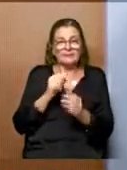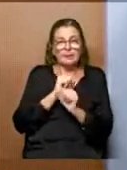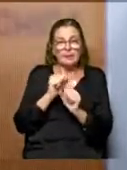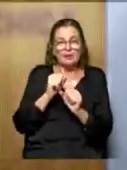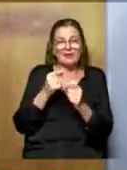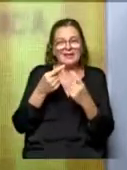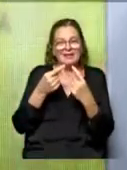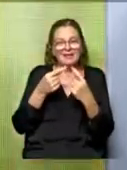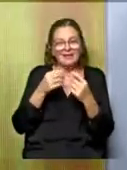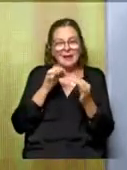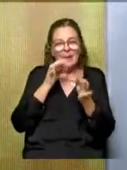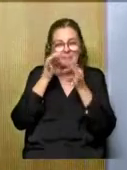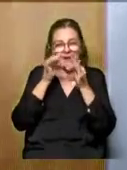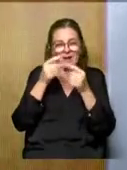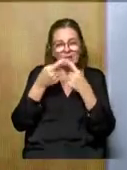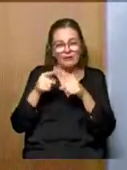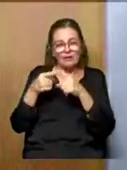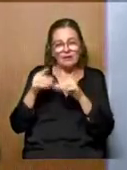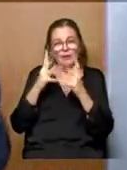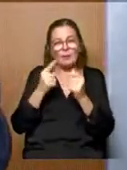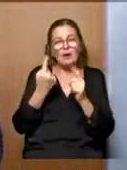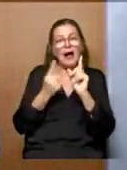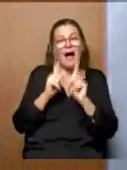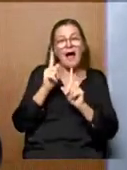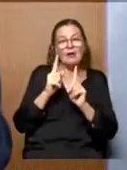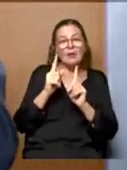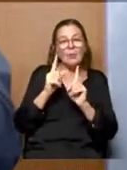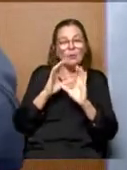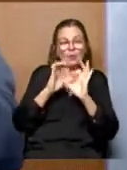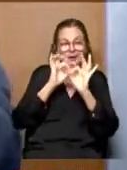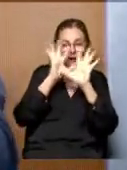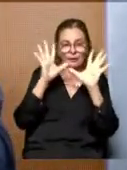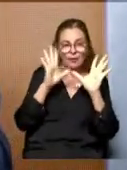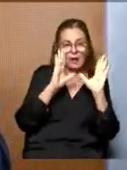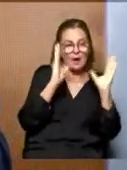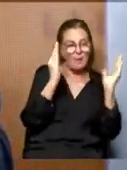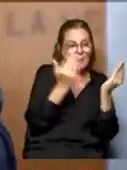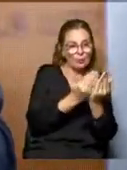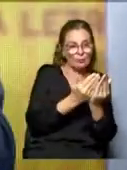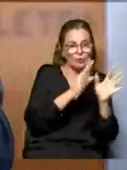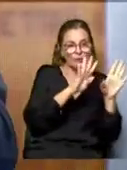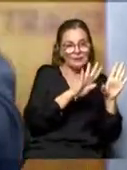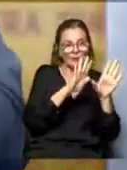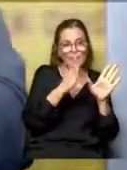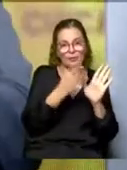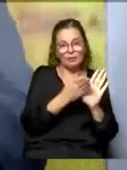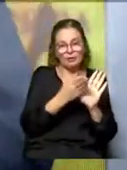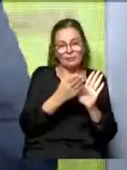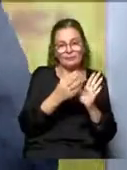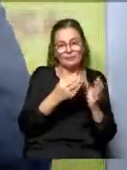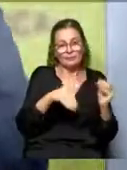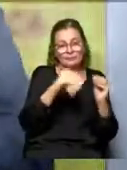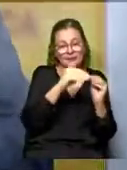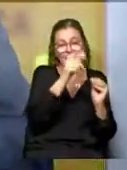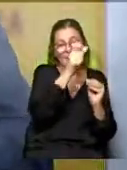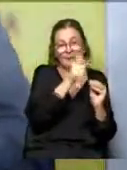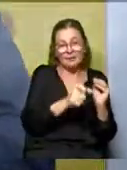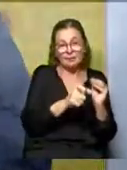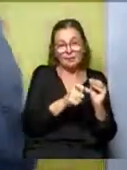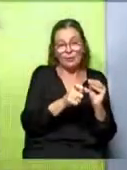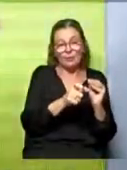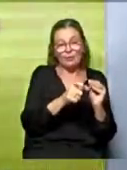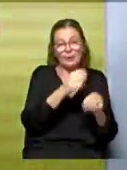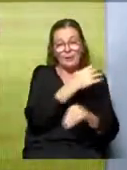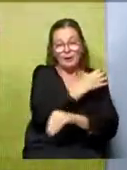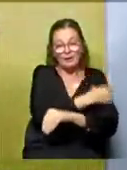muchas formas, pero hay una cosa que es importante tener clara, y es que hay como dos mundos. Está el mundo del 99%, que incluye las personas que están por debajo de la línea de